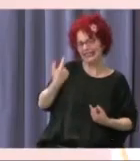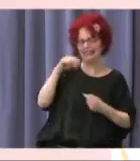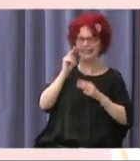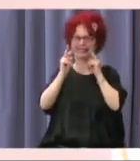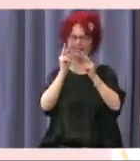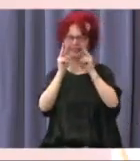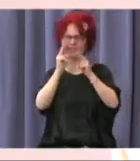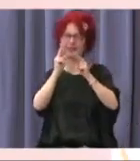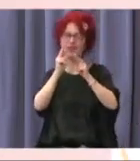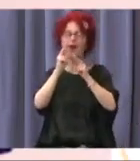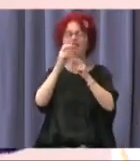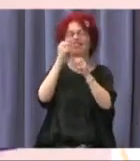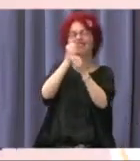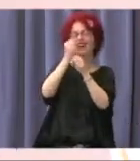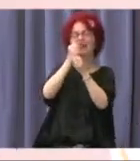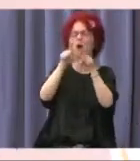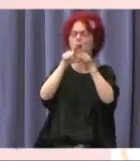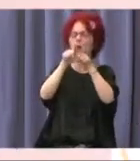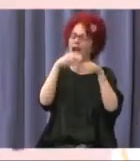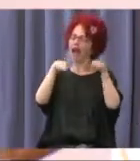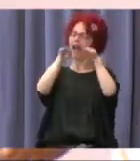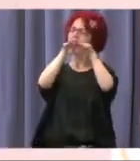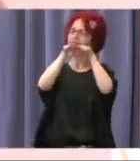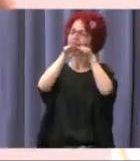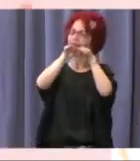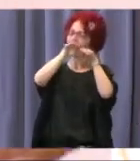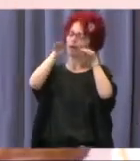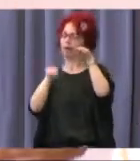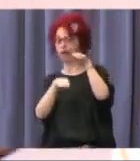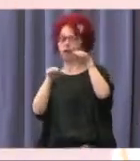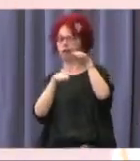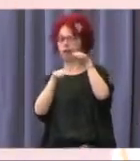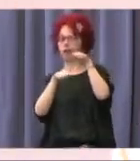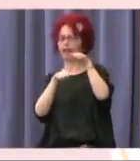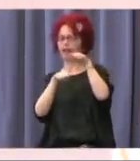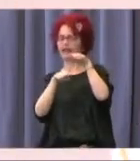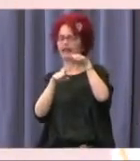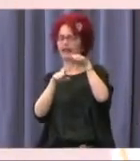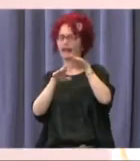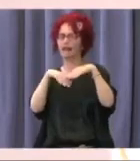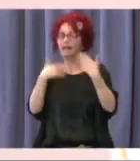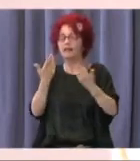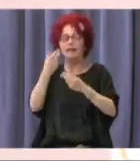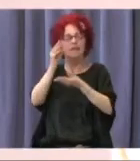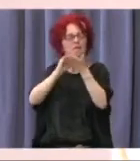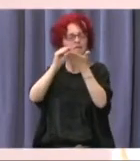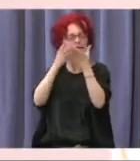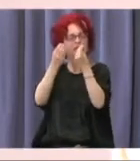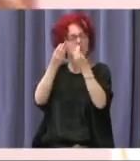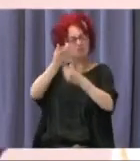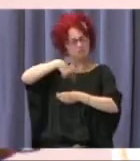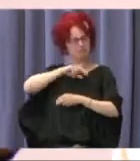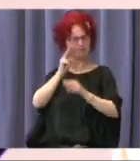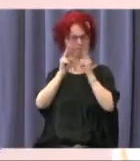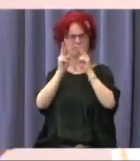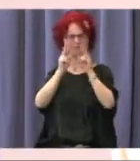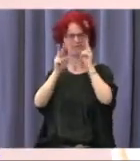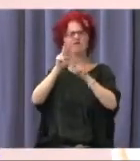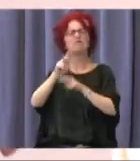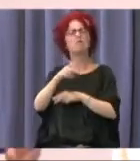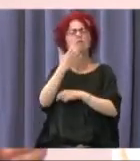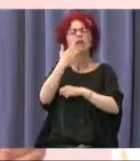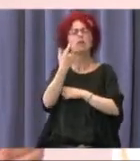más baja. Y luego muchísimas palabras que no son insultos en masculino y se convierten en insultos en femenino. El fulano es